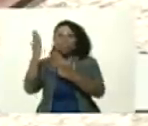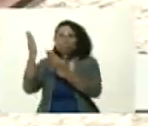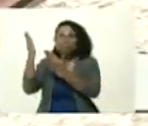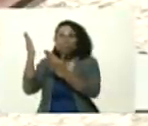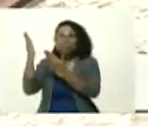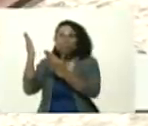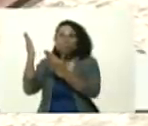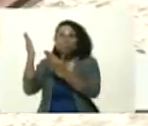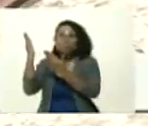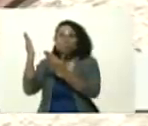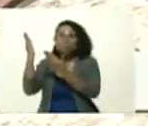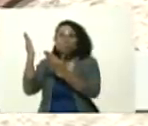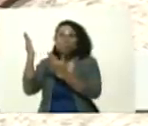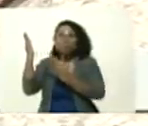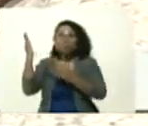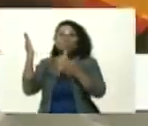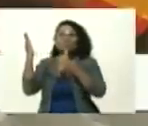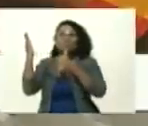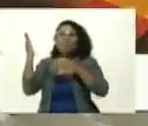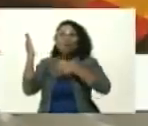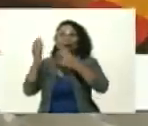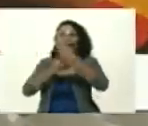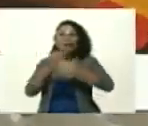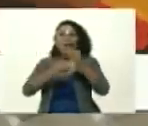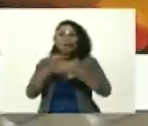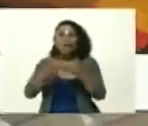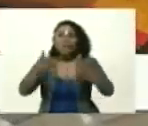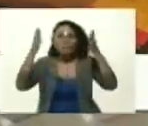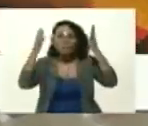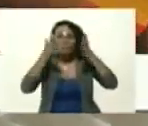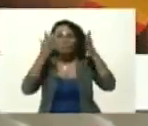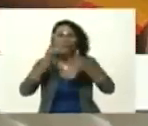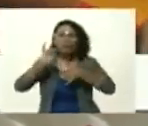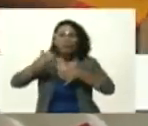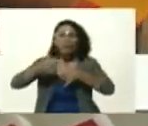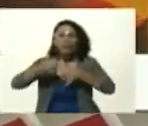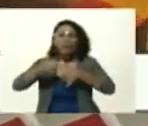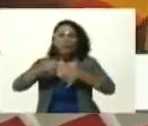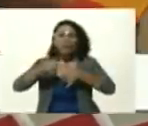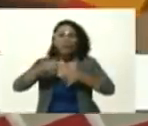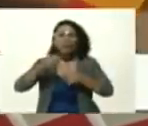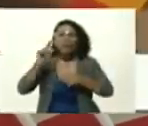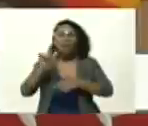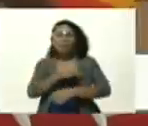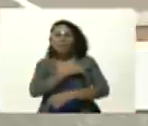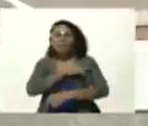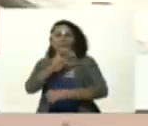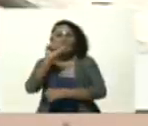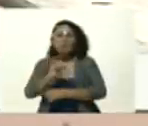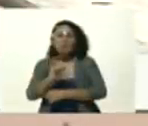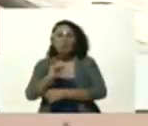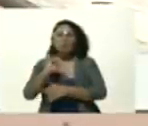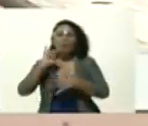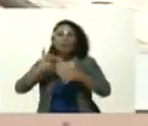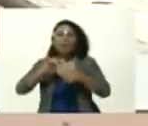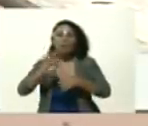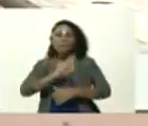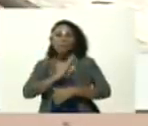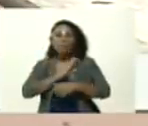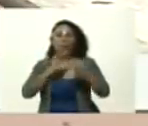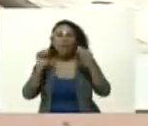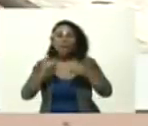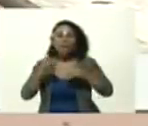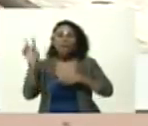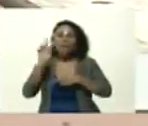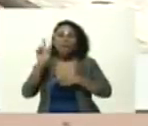pantalla. ¿Con quién lo hacía? Bueno, con la asesoría de nuestros ingenieros de la Universidad del Zulia. Hoy, gracias a la ingeniería nuestra, hermano presidente,